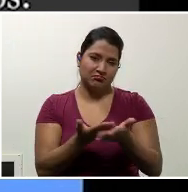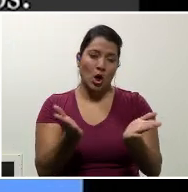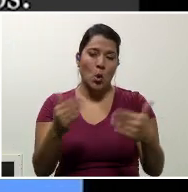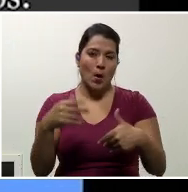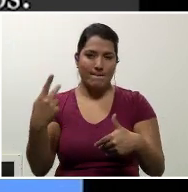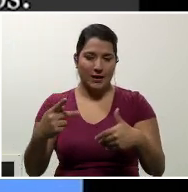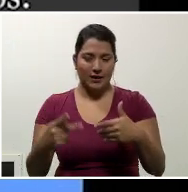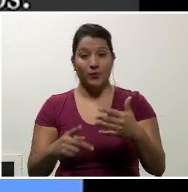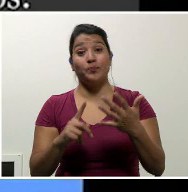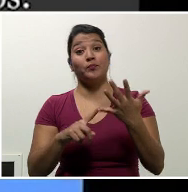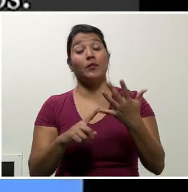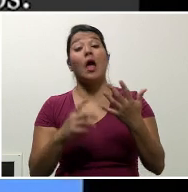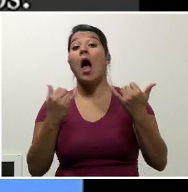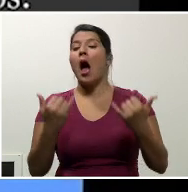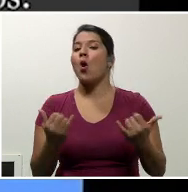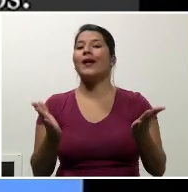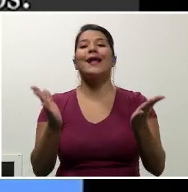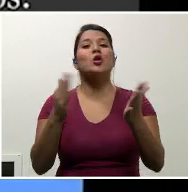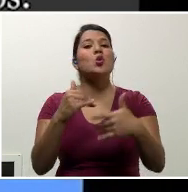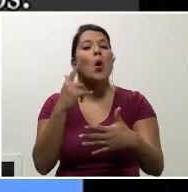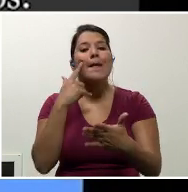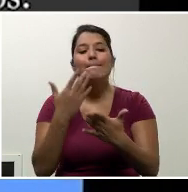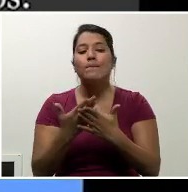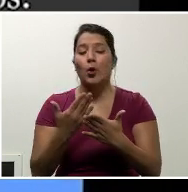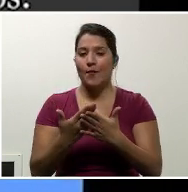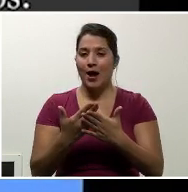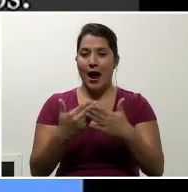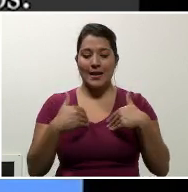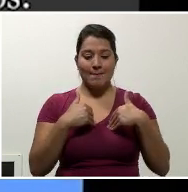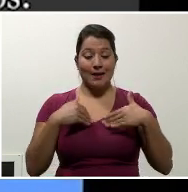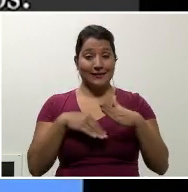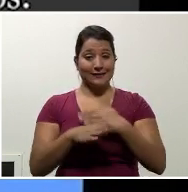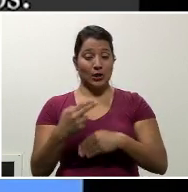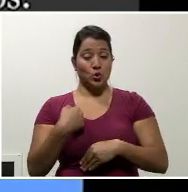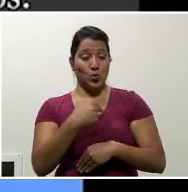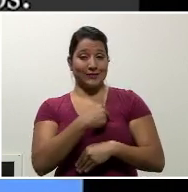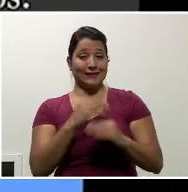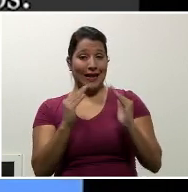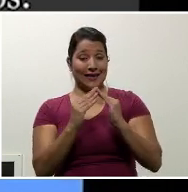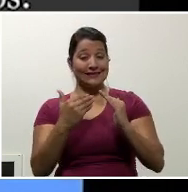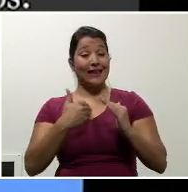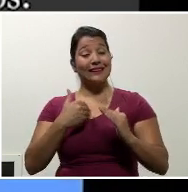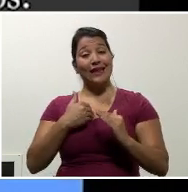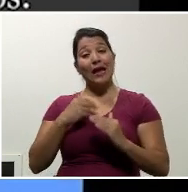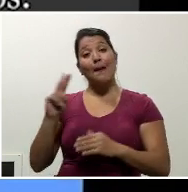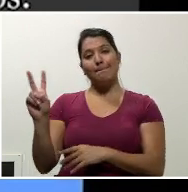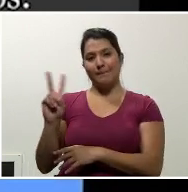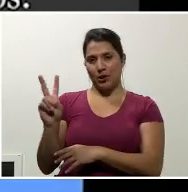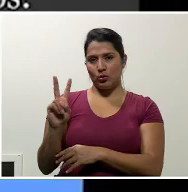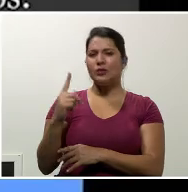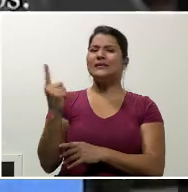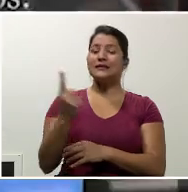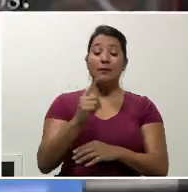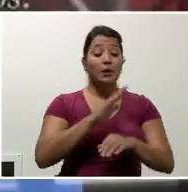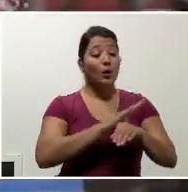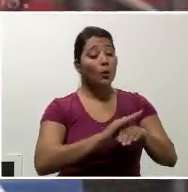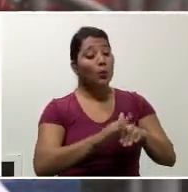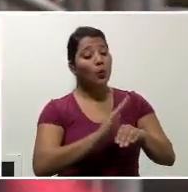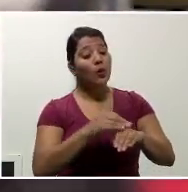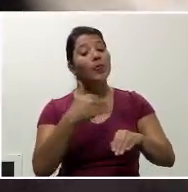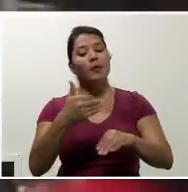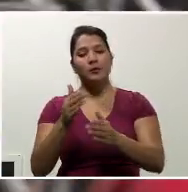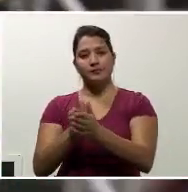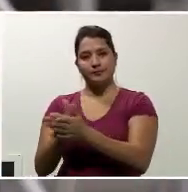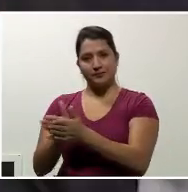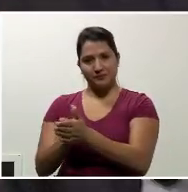animales de compañía de nuestras casas puedan transmitir el virus. De todos modos, lo ideal es siempre lavarse las manos después de acariciarlos. Estas